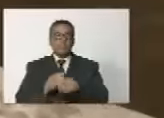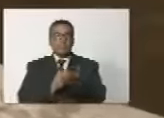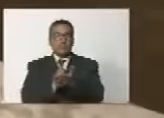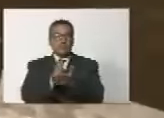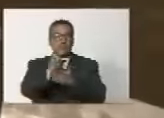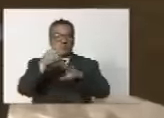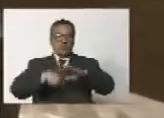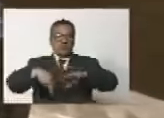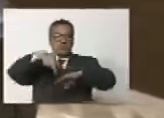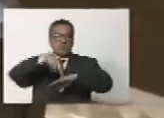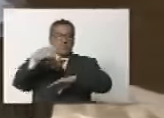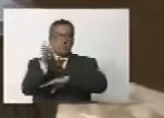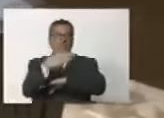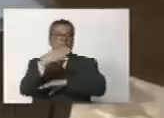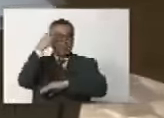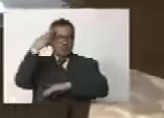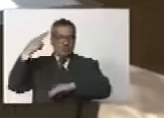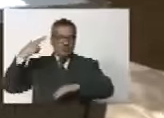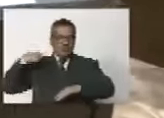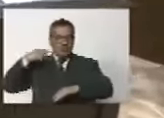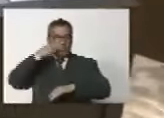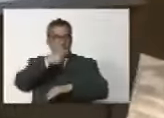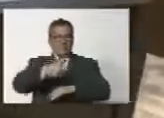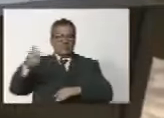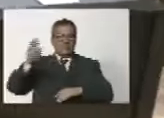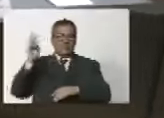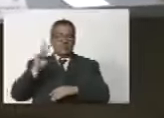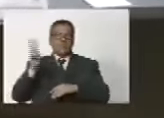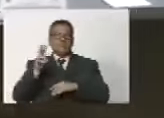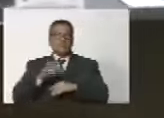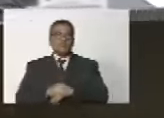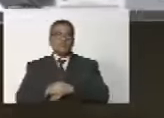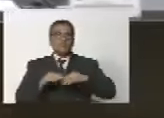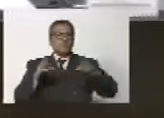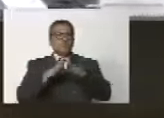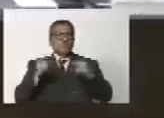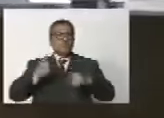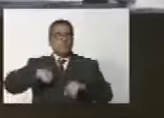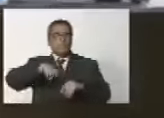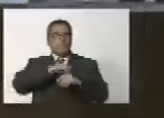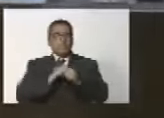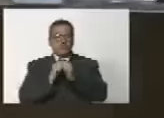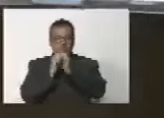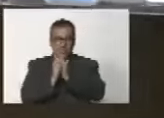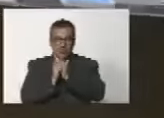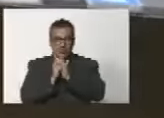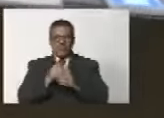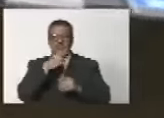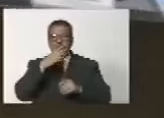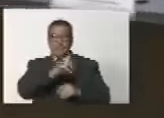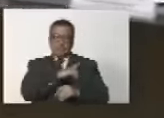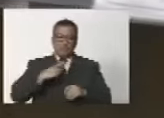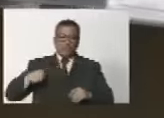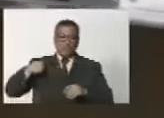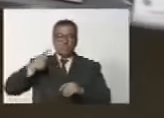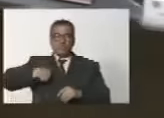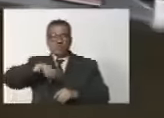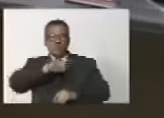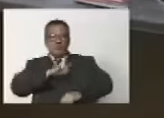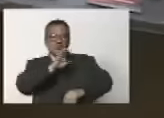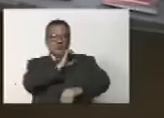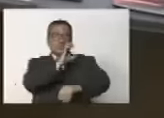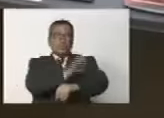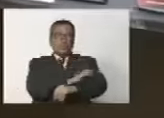seguir levantando el orgullo del pueblo venezolano. Todas nuestras oraciones, todos nuestros buenos deseos, toda nuestra